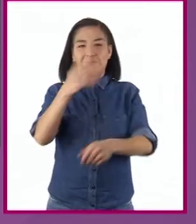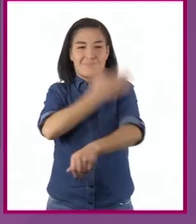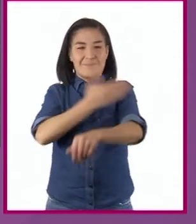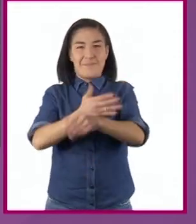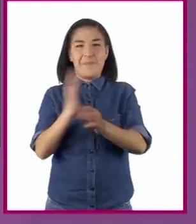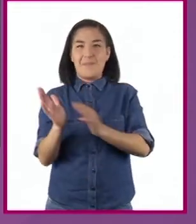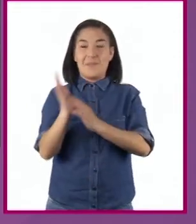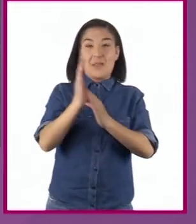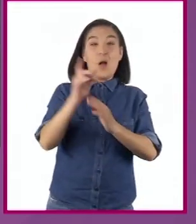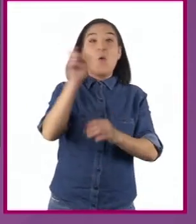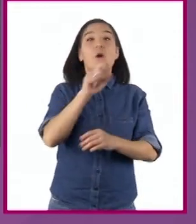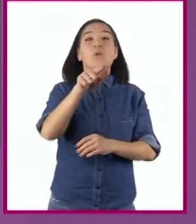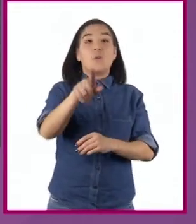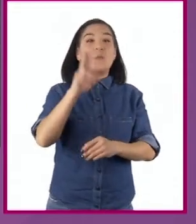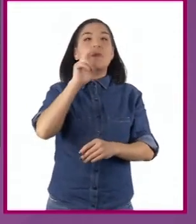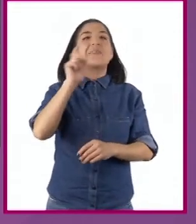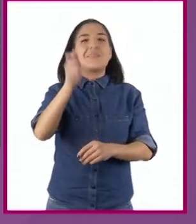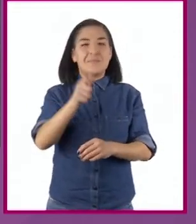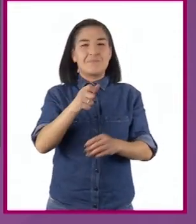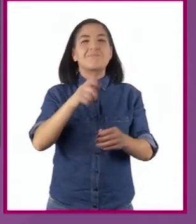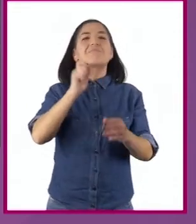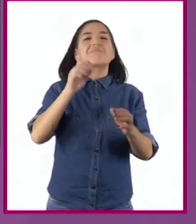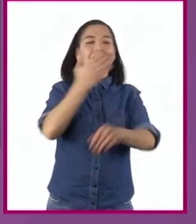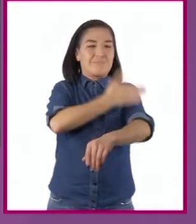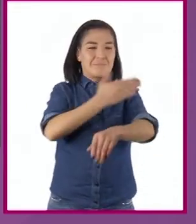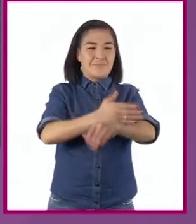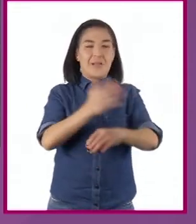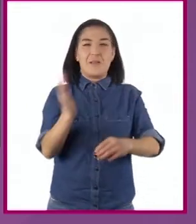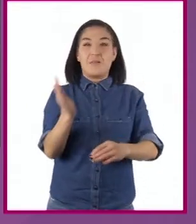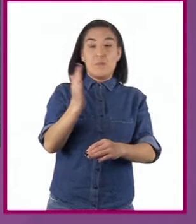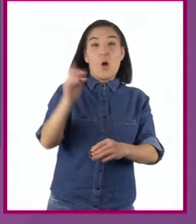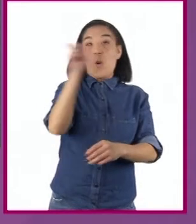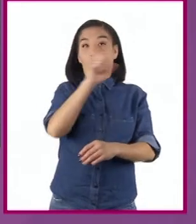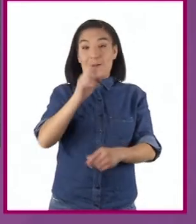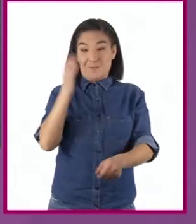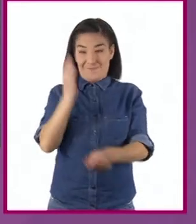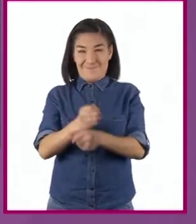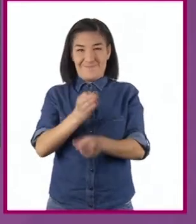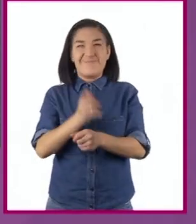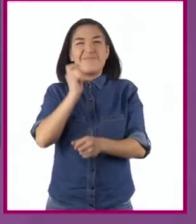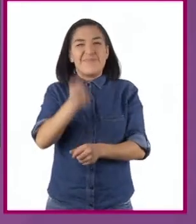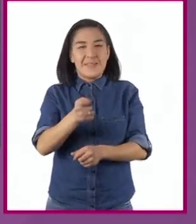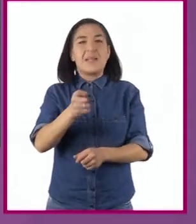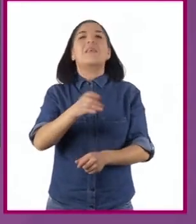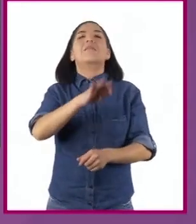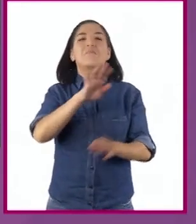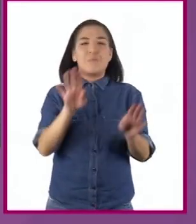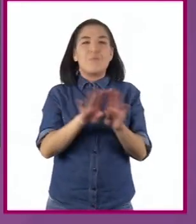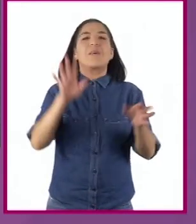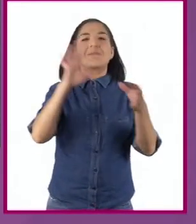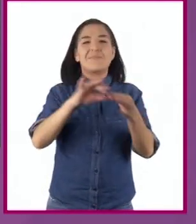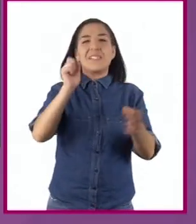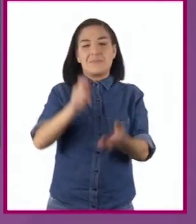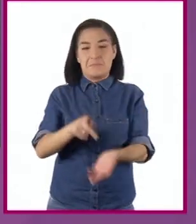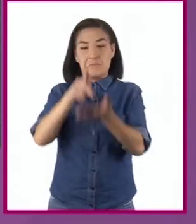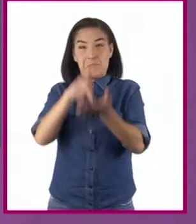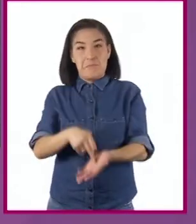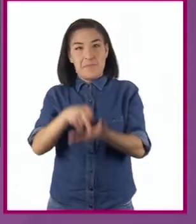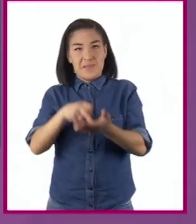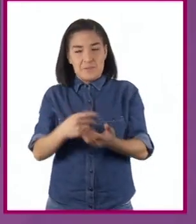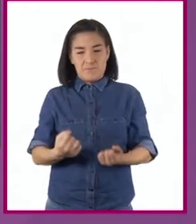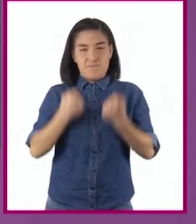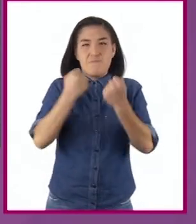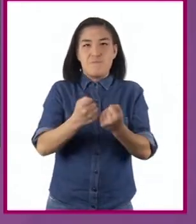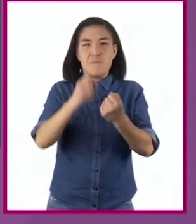dirección correspondiente con la pendiente de la tabla. En casos como este, se puede decir que el peso genera un vector de fuerza